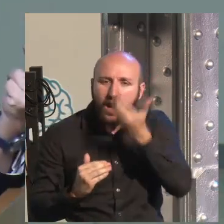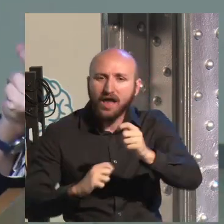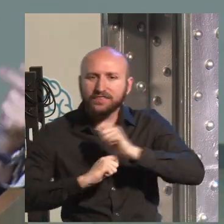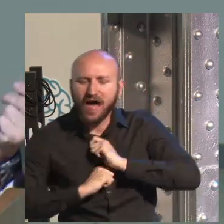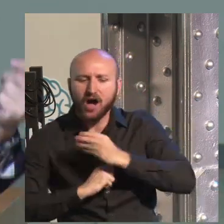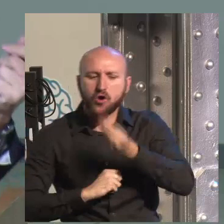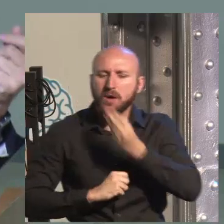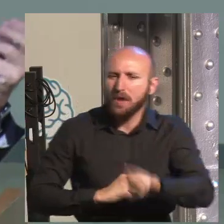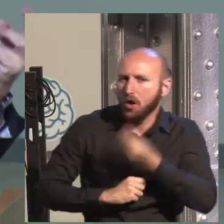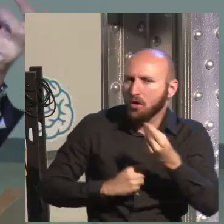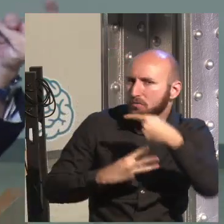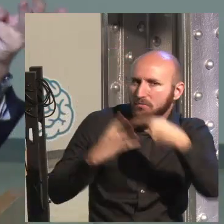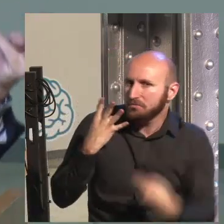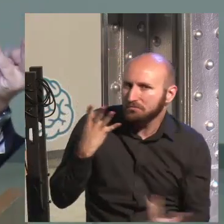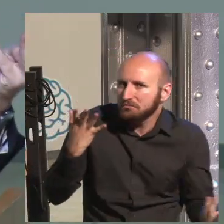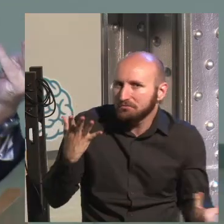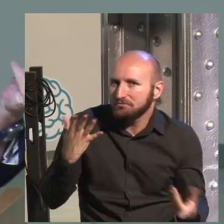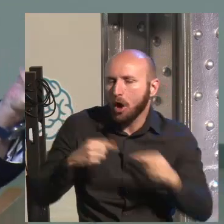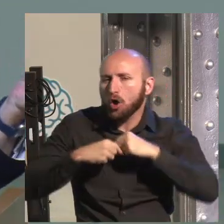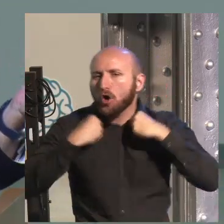come mejor, con ese collar